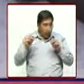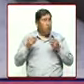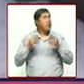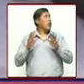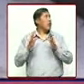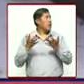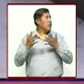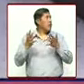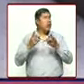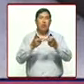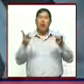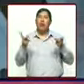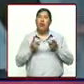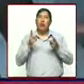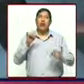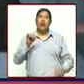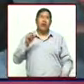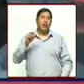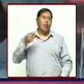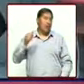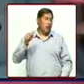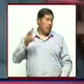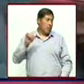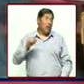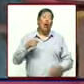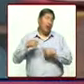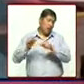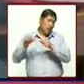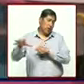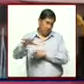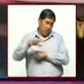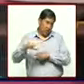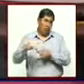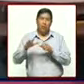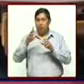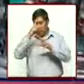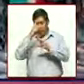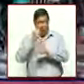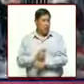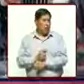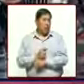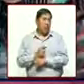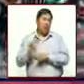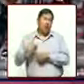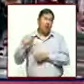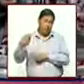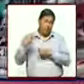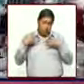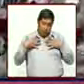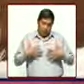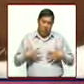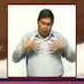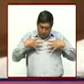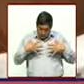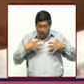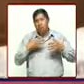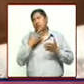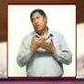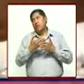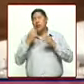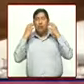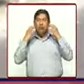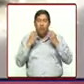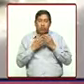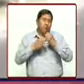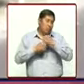a la provincia Ingavi. Aún se mantiene, ¿no?, esa tradición de alquilar la ropa. Y bueno, la modernidad